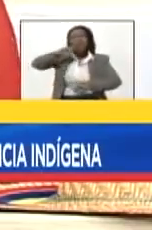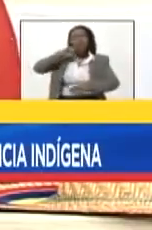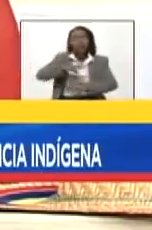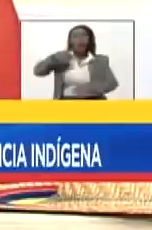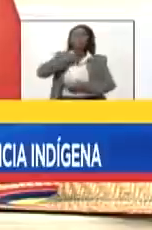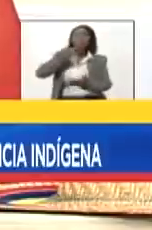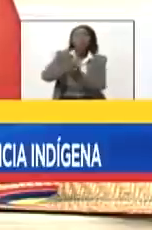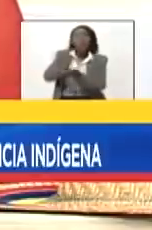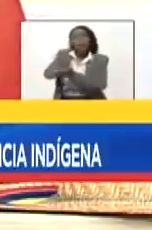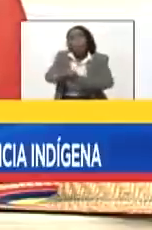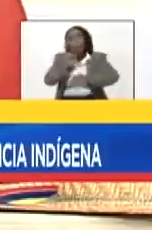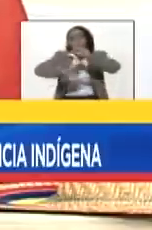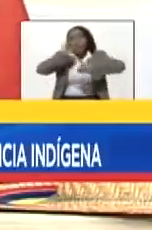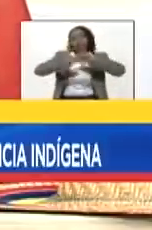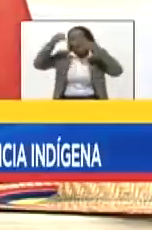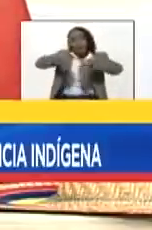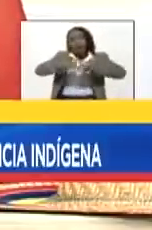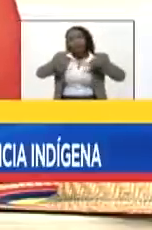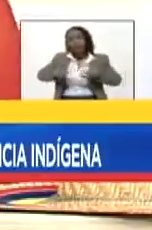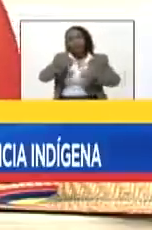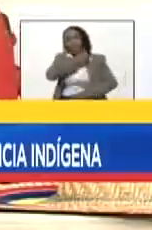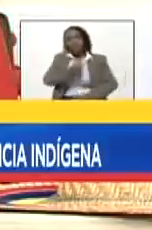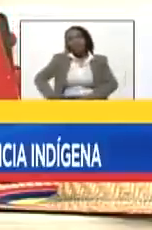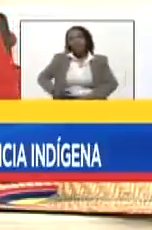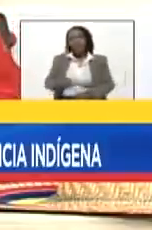que murieron por defender estas tierras, presidente.